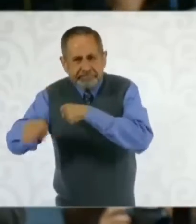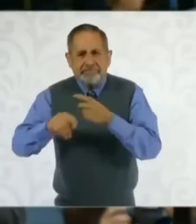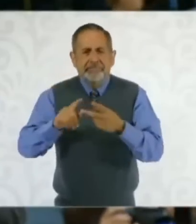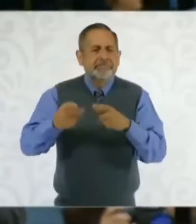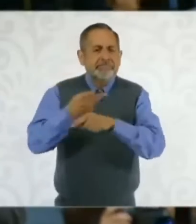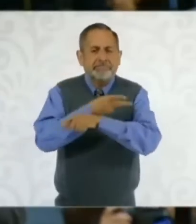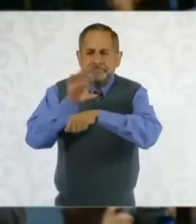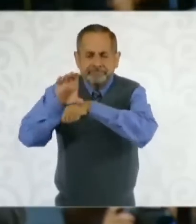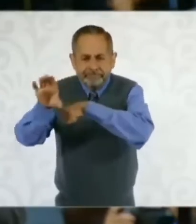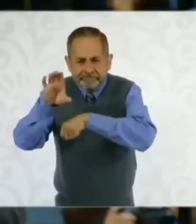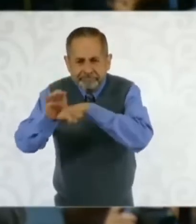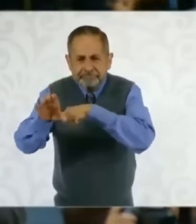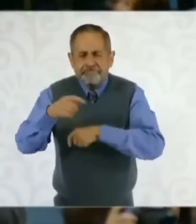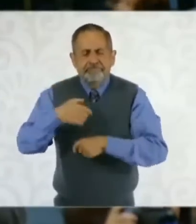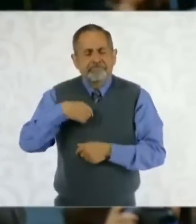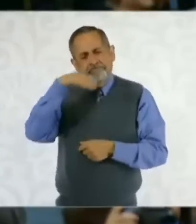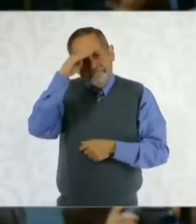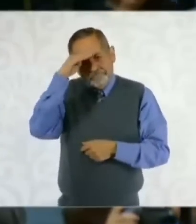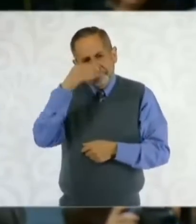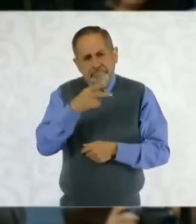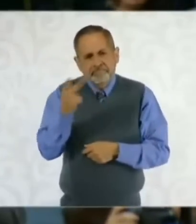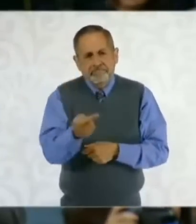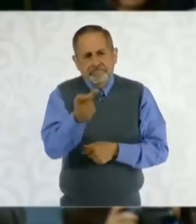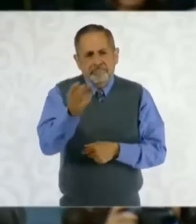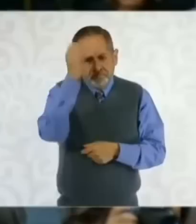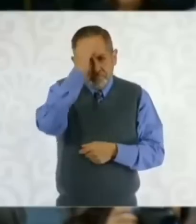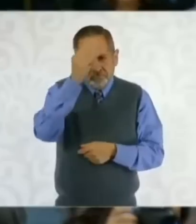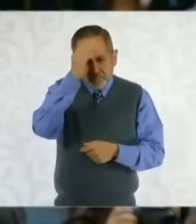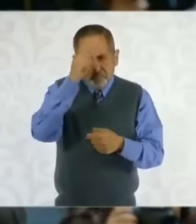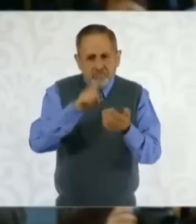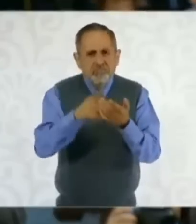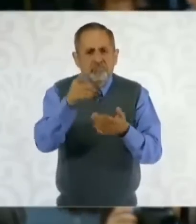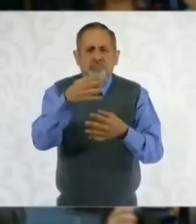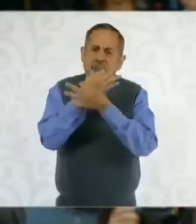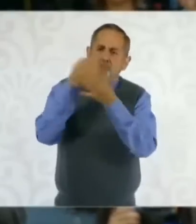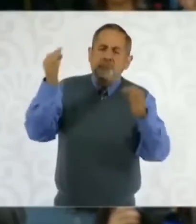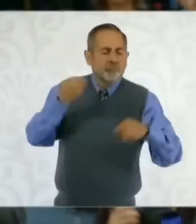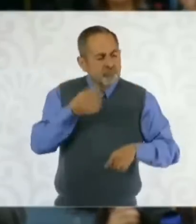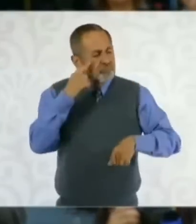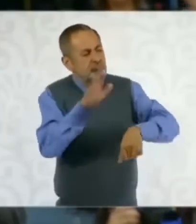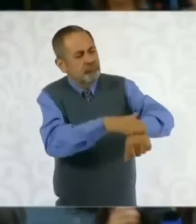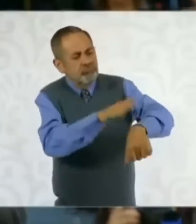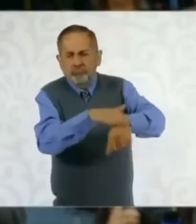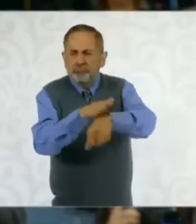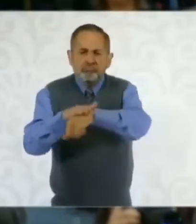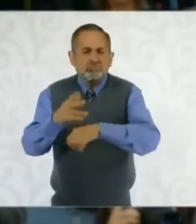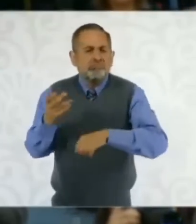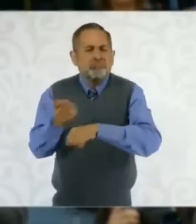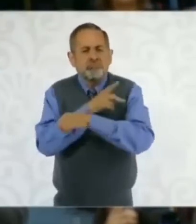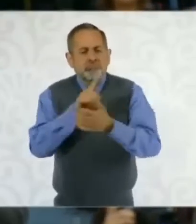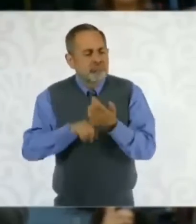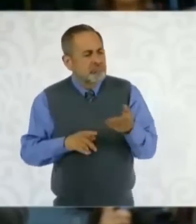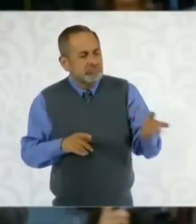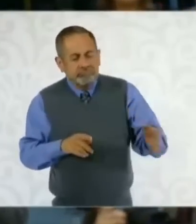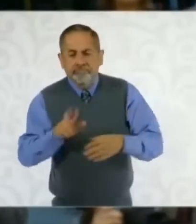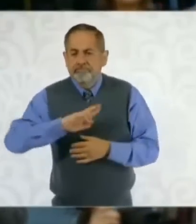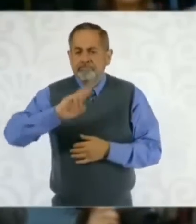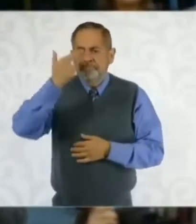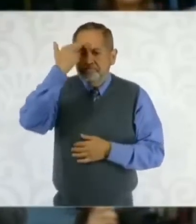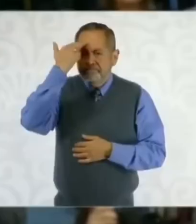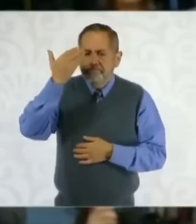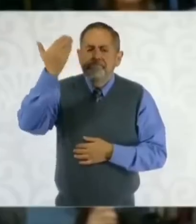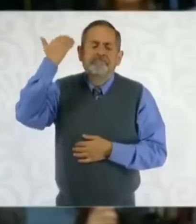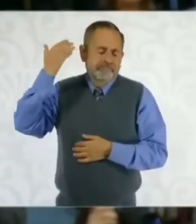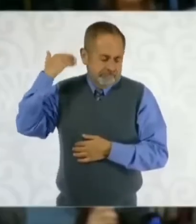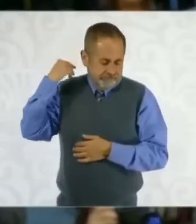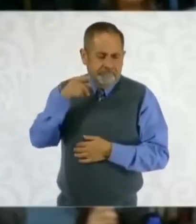Colombia, permítame pedirle su opinión y el mensaje para el Tigre. Creo que, recordando lo que